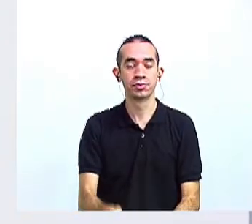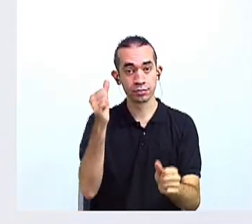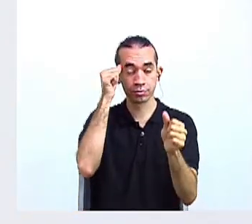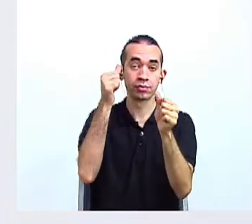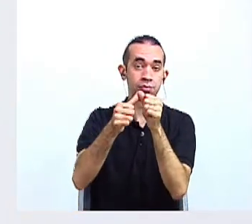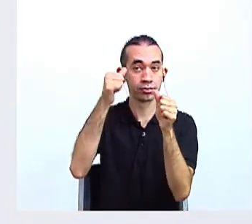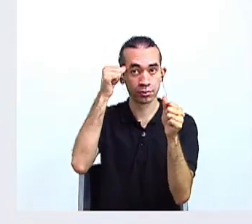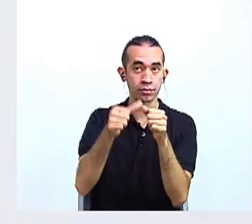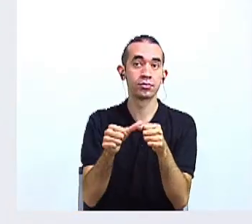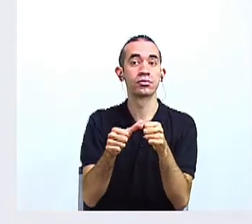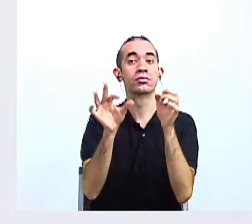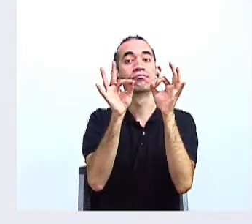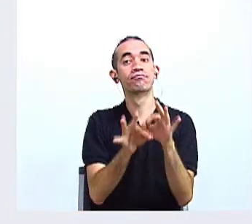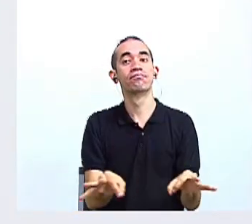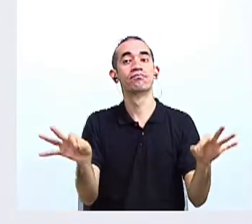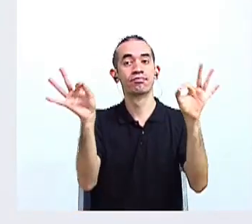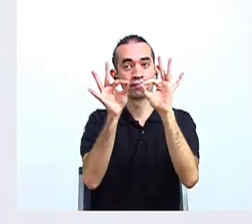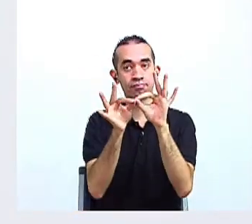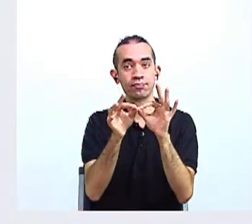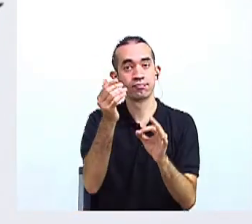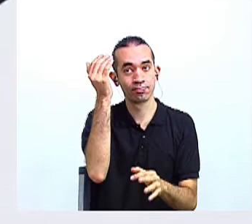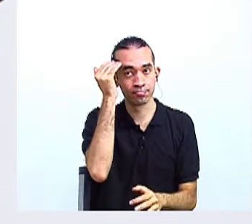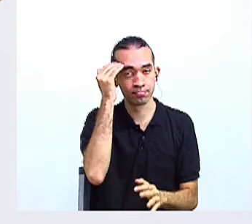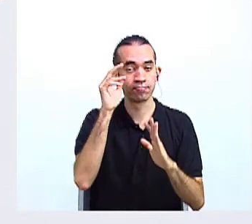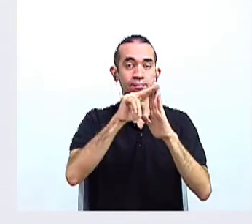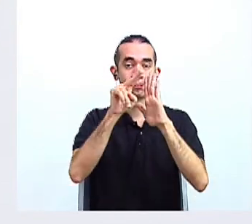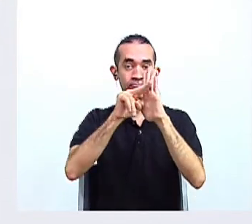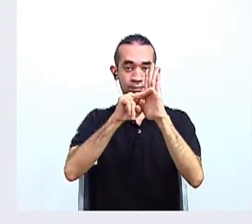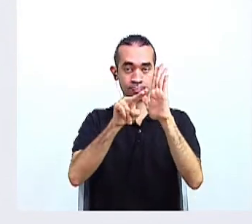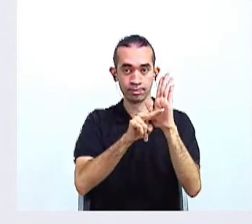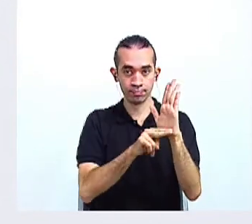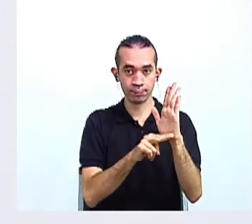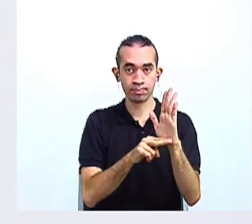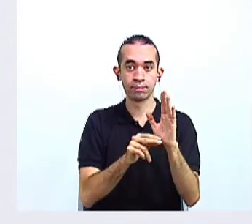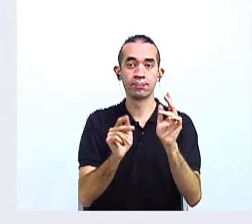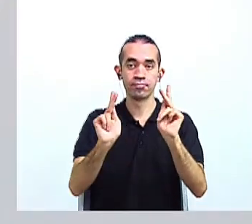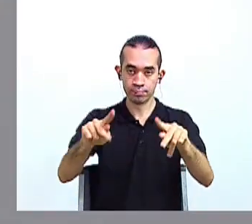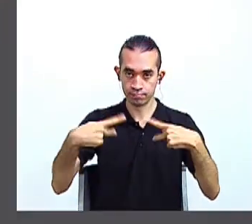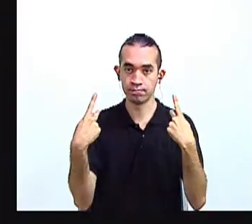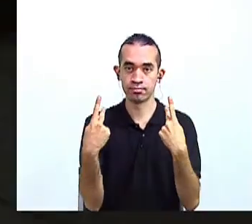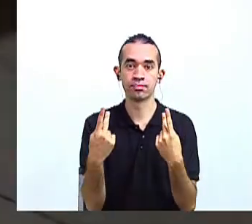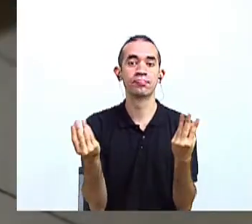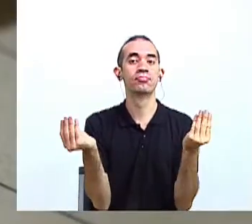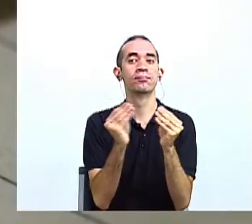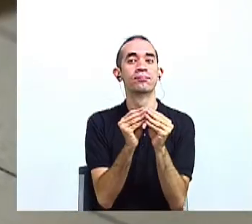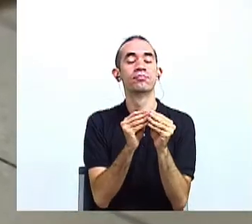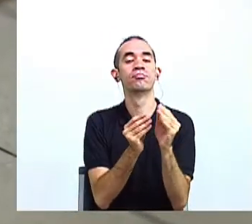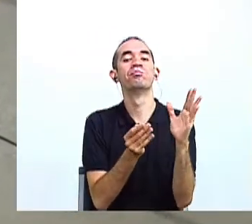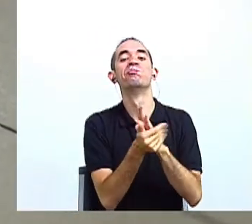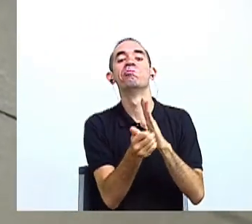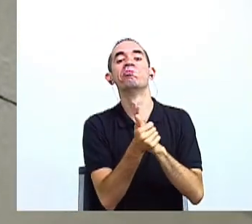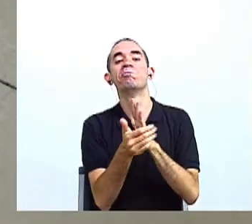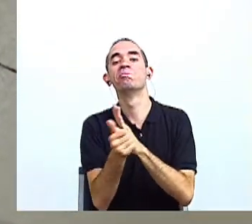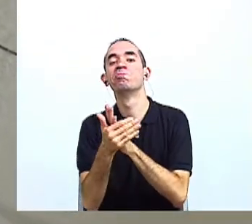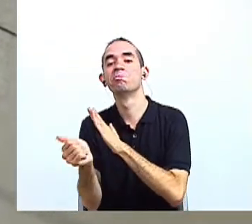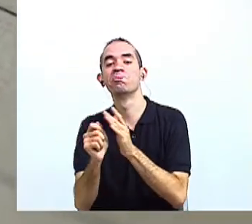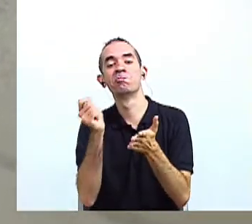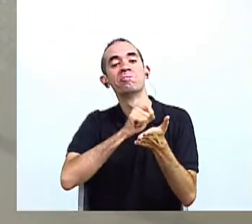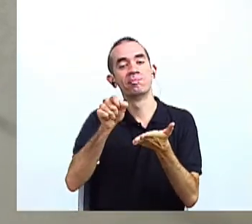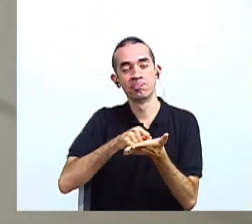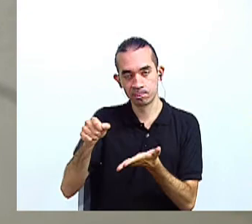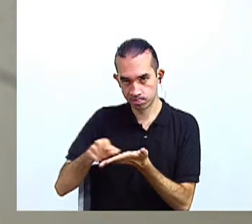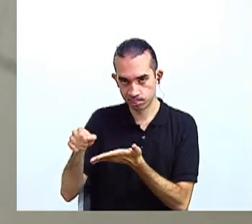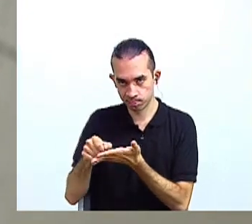Recuerden, es muy importante manejar las normas que nos permitan a nosotros ser más competentes a la hora de escribir.